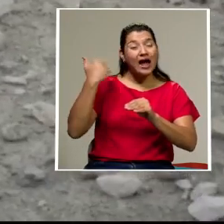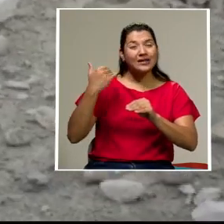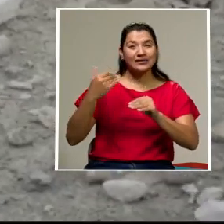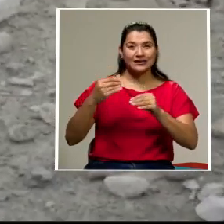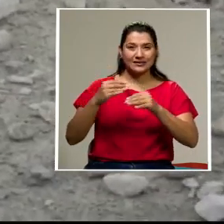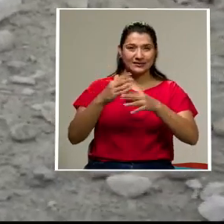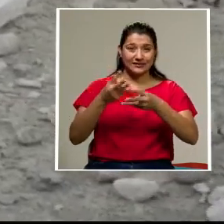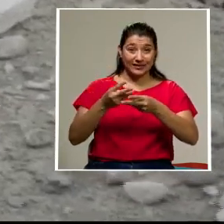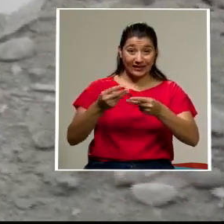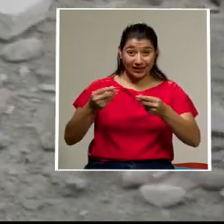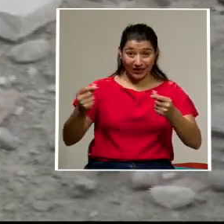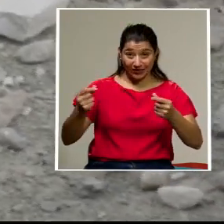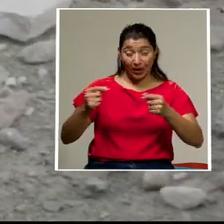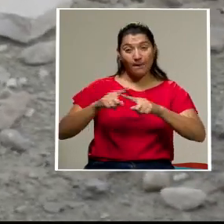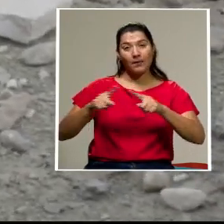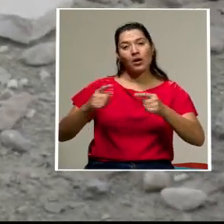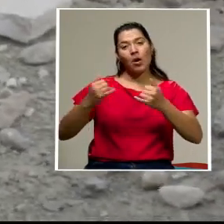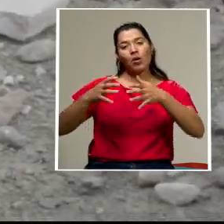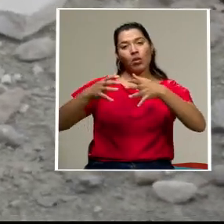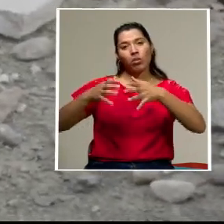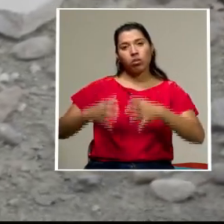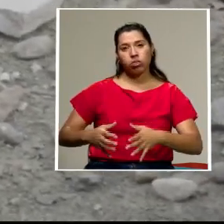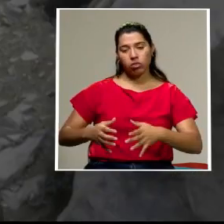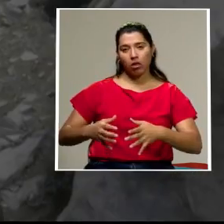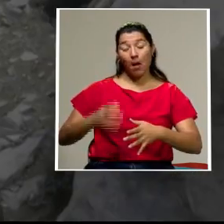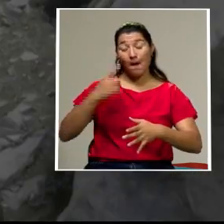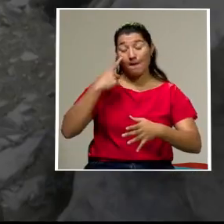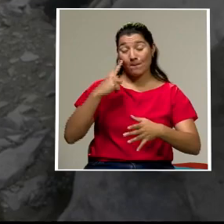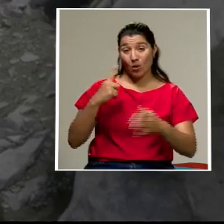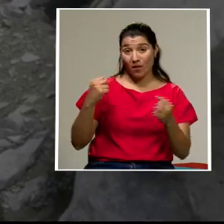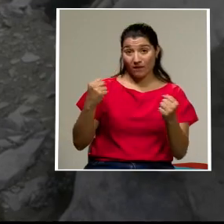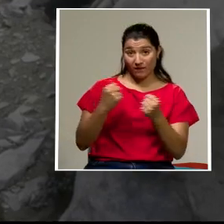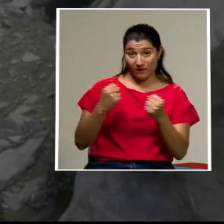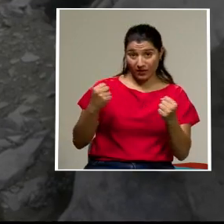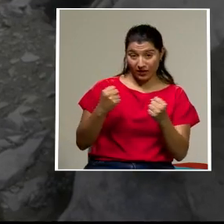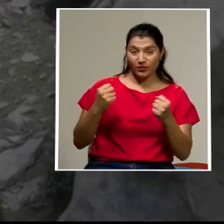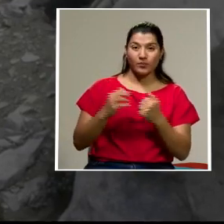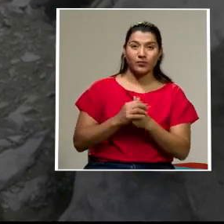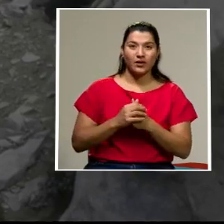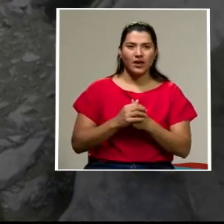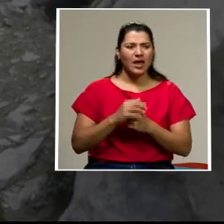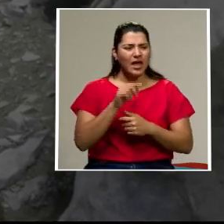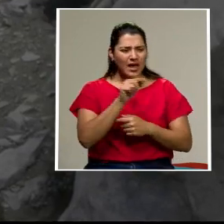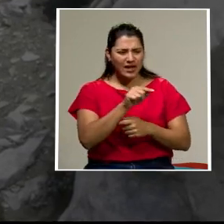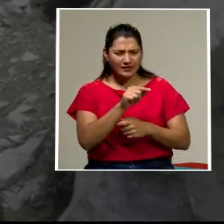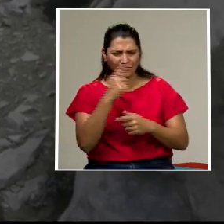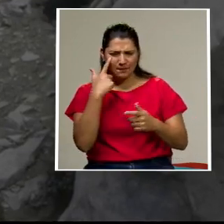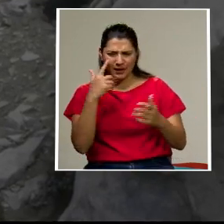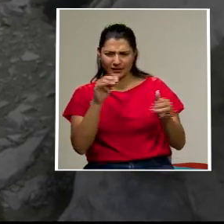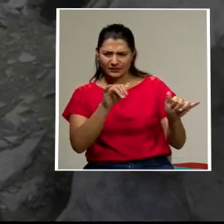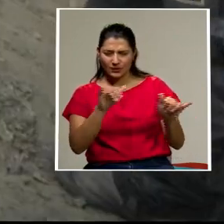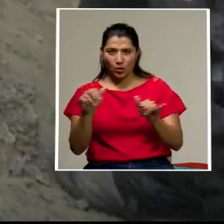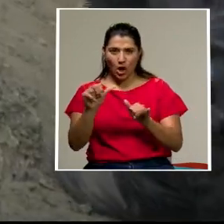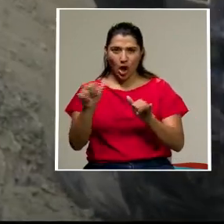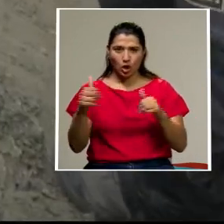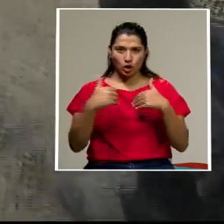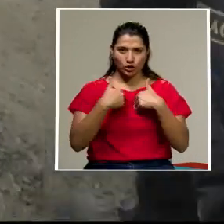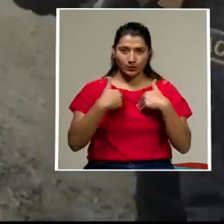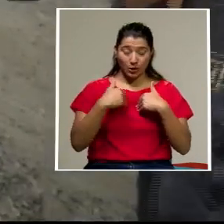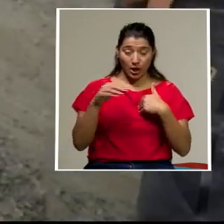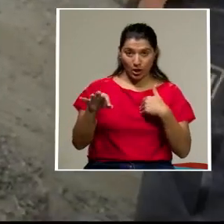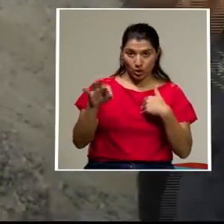de las temperaturas. El nuevo espécimen fue emparentado con otros mamíferos encontrados en la Patagonia argentina. Según